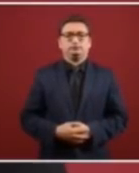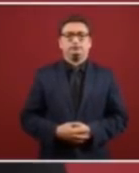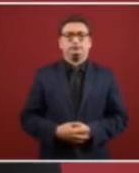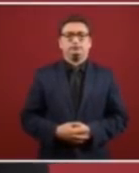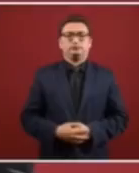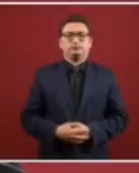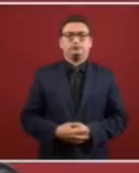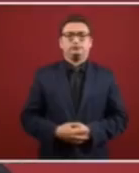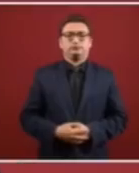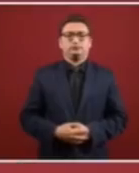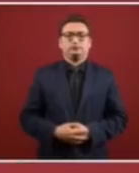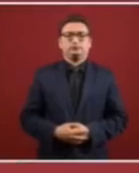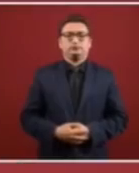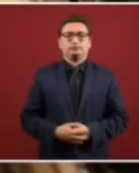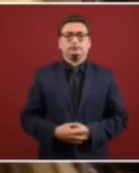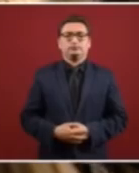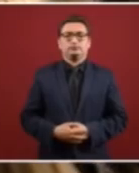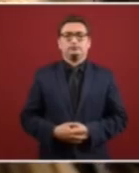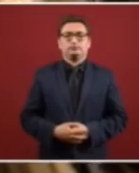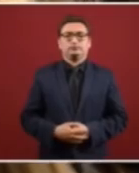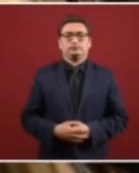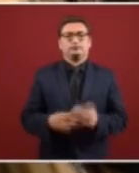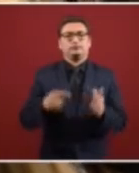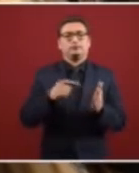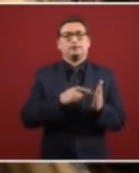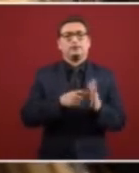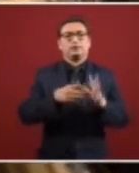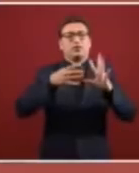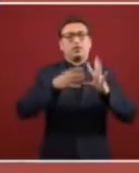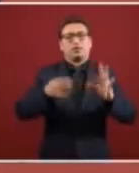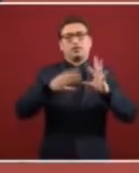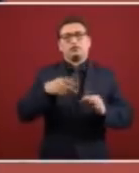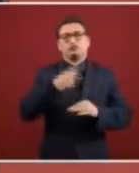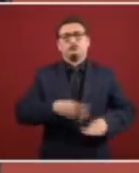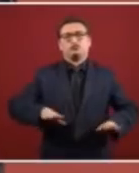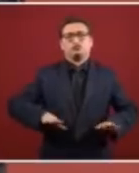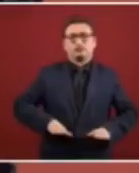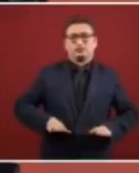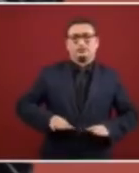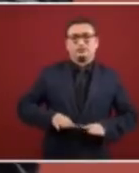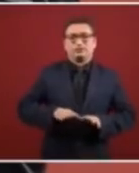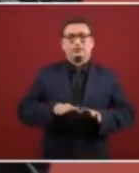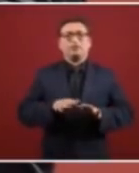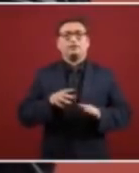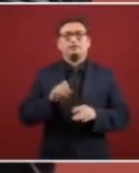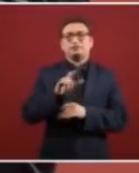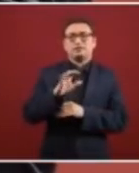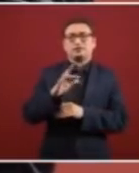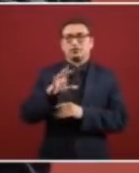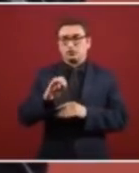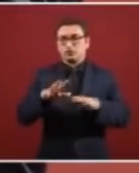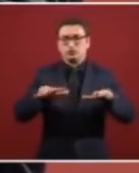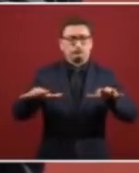Aclarando una postura de Zarco. Habían